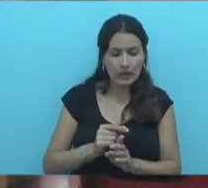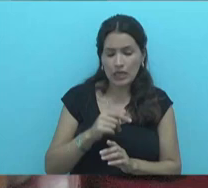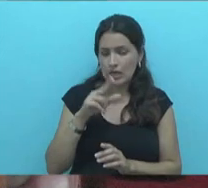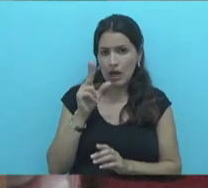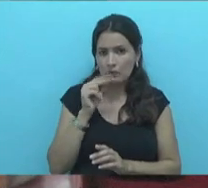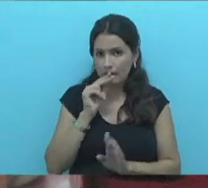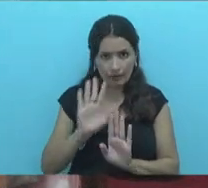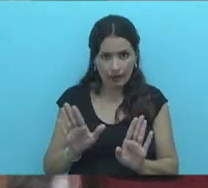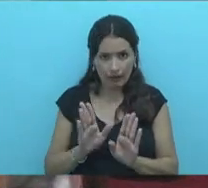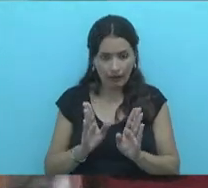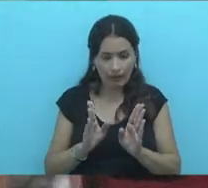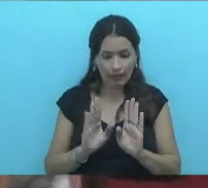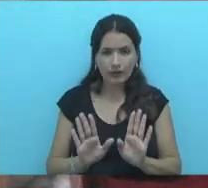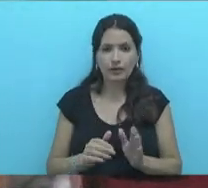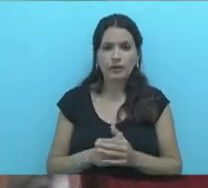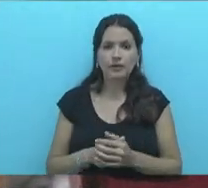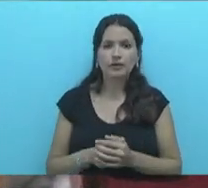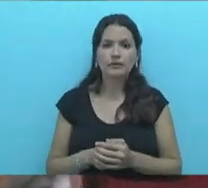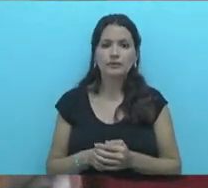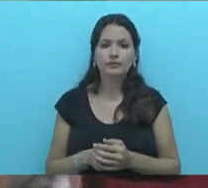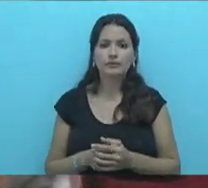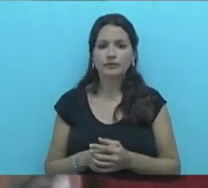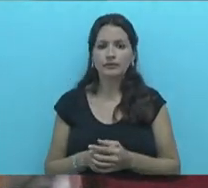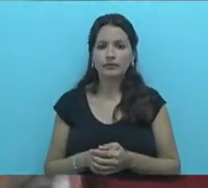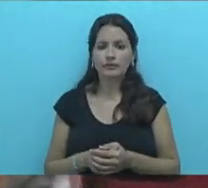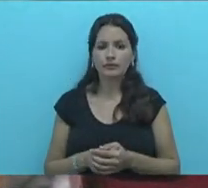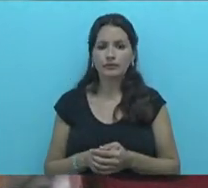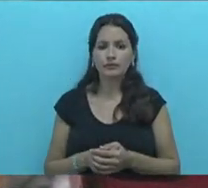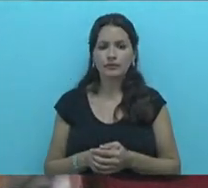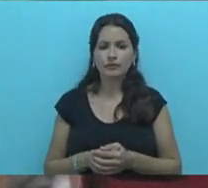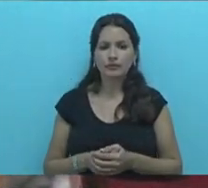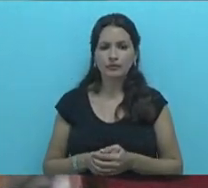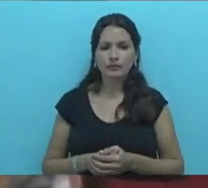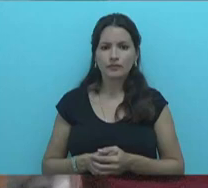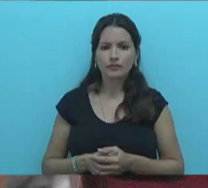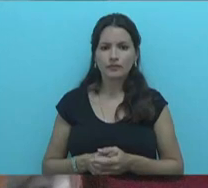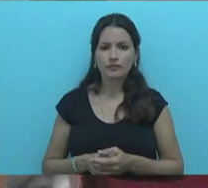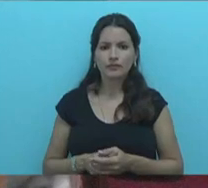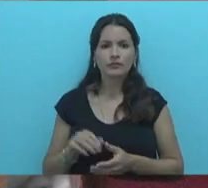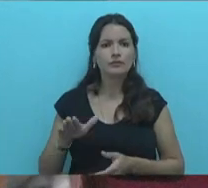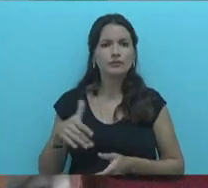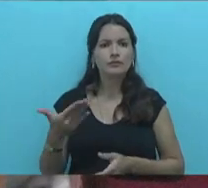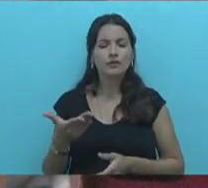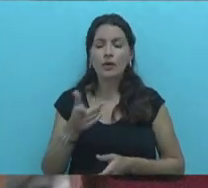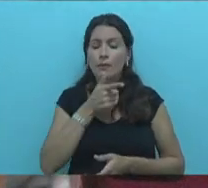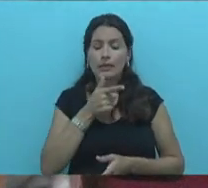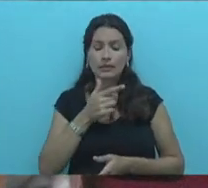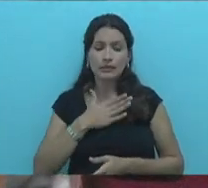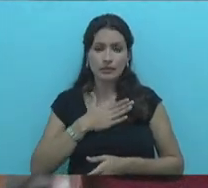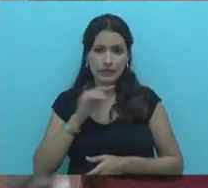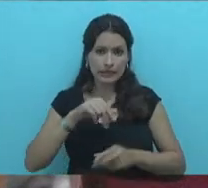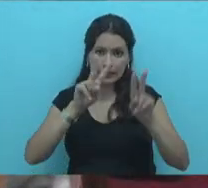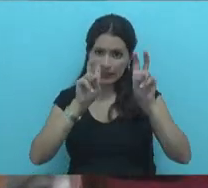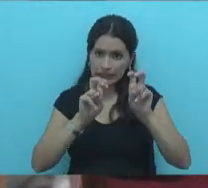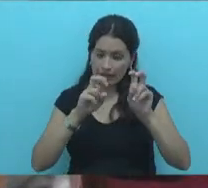de potencia y no de sus respectivos pueblos. Por lo tanto, creo que no había que dejar pasar